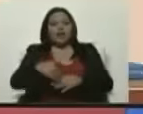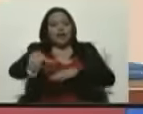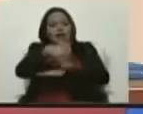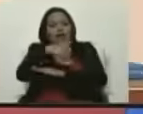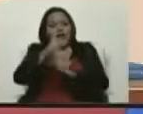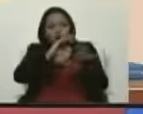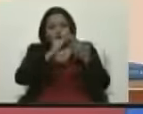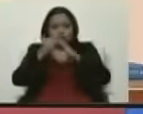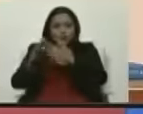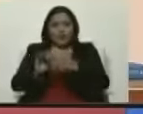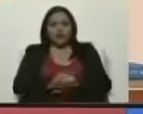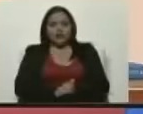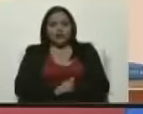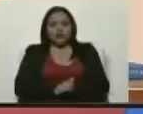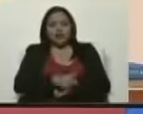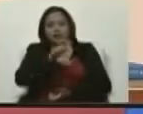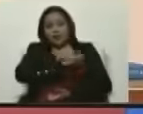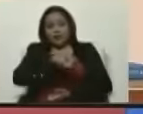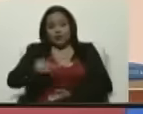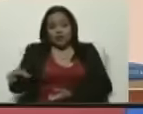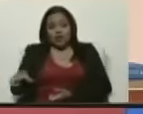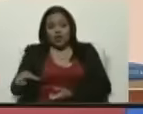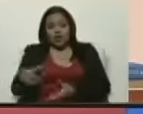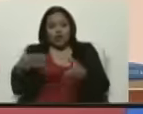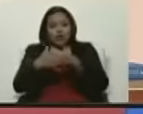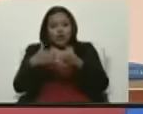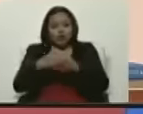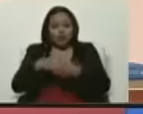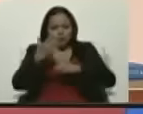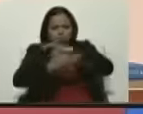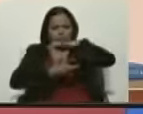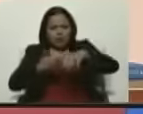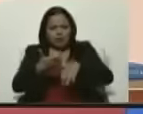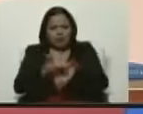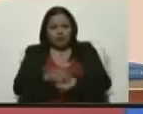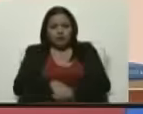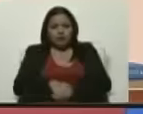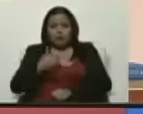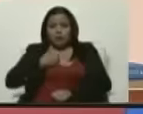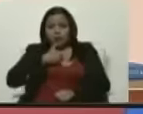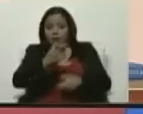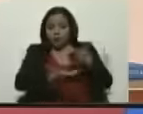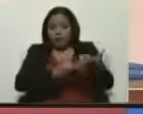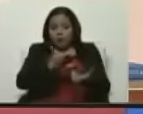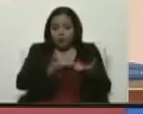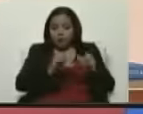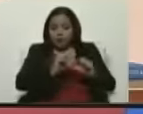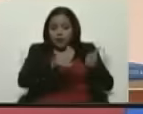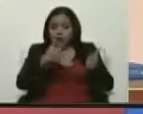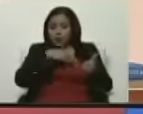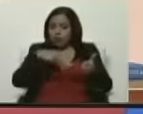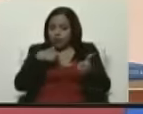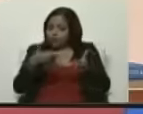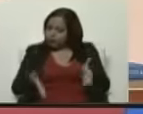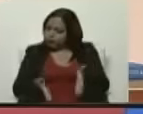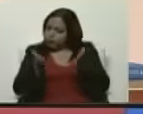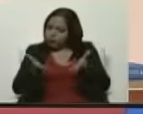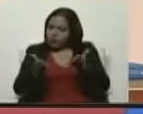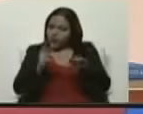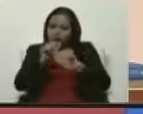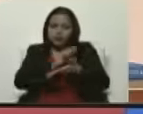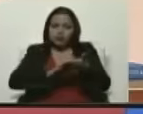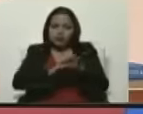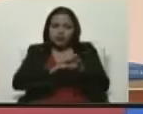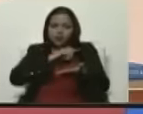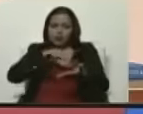las comunidades de los violentos. Candelita que se prenda, candelita que se apaga. Y los invitamos a todos y a todos. Arriba.